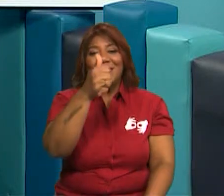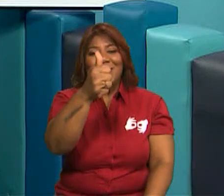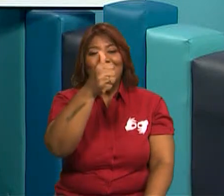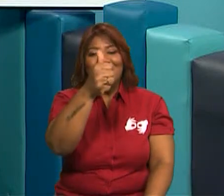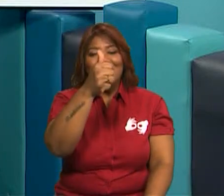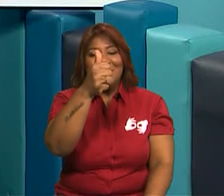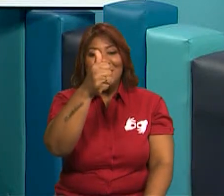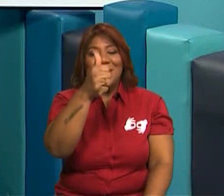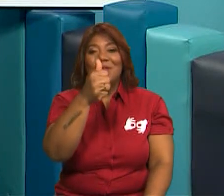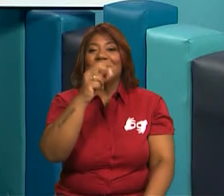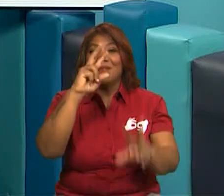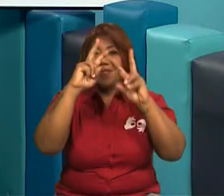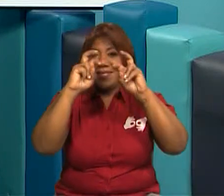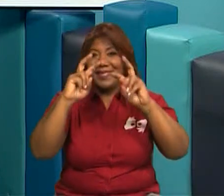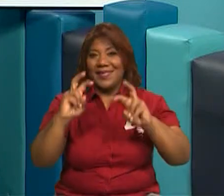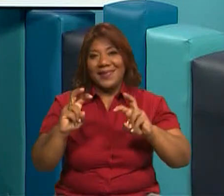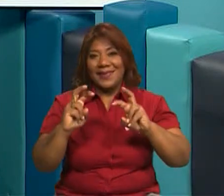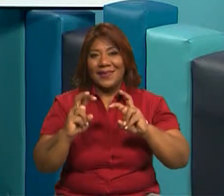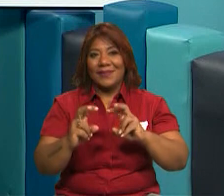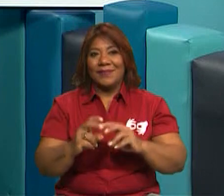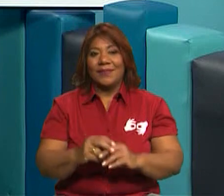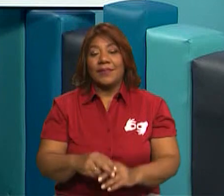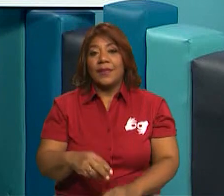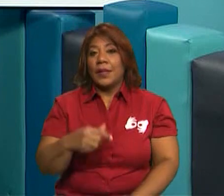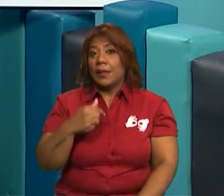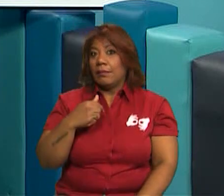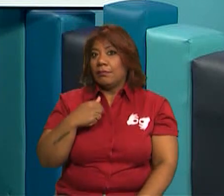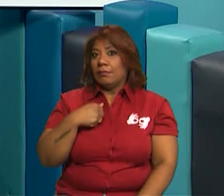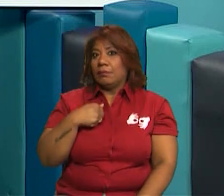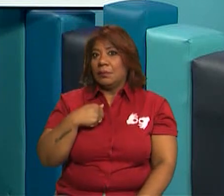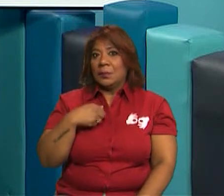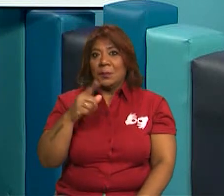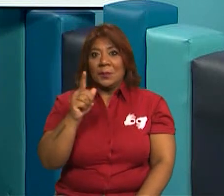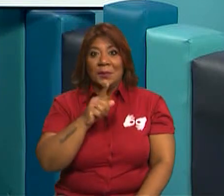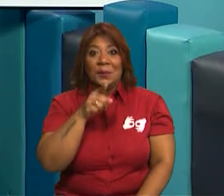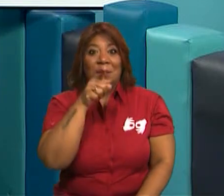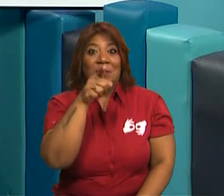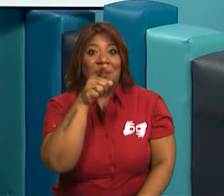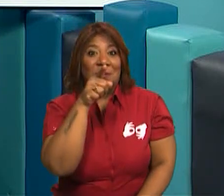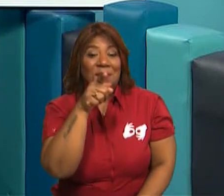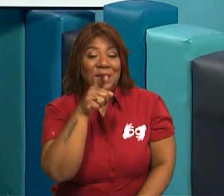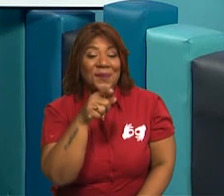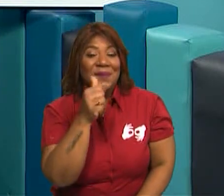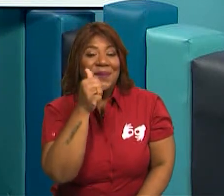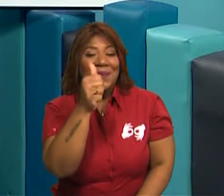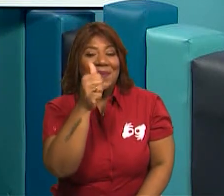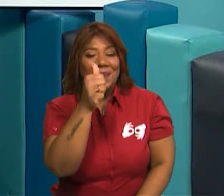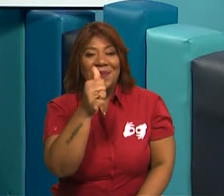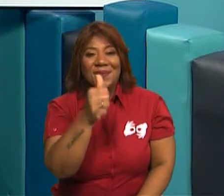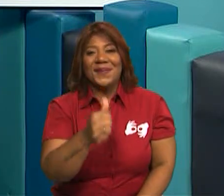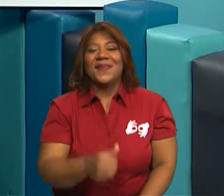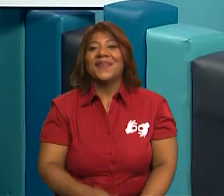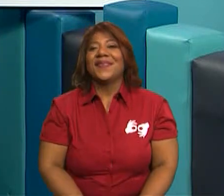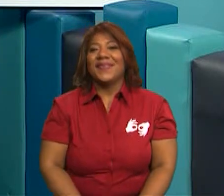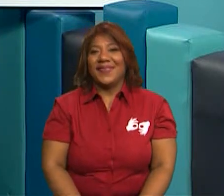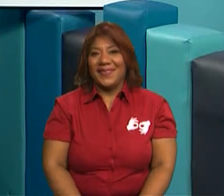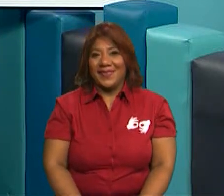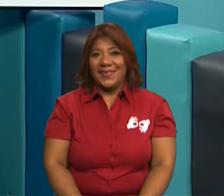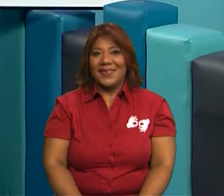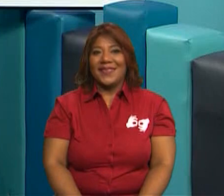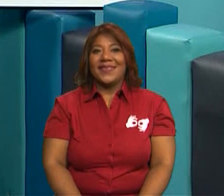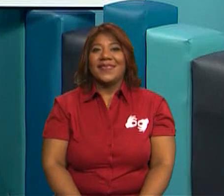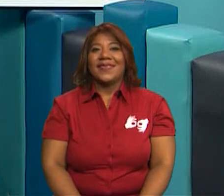ustedes se están evaluando a ustedes. No me están evaluando a mí, ni estoy evaluando a otro compañero, no. Ustedes se están